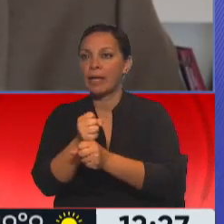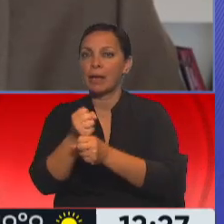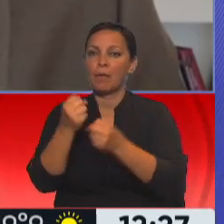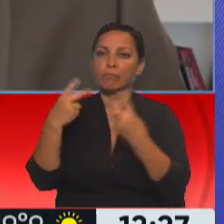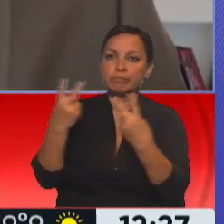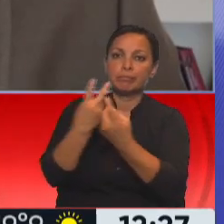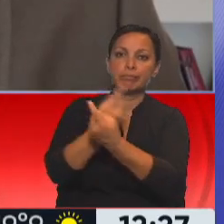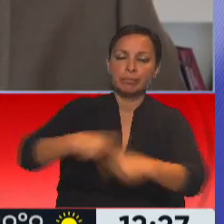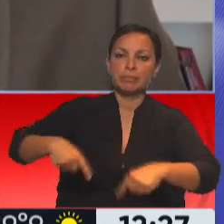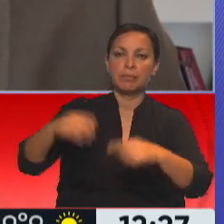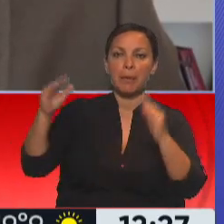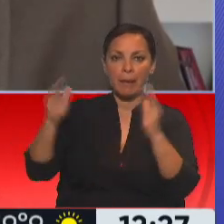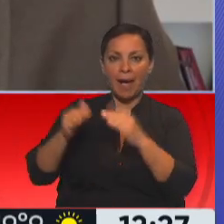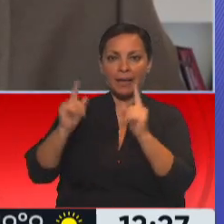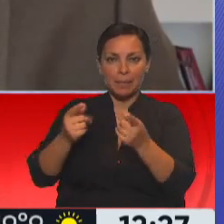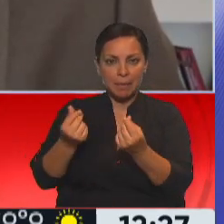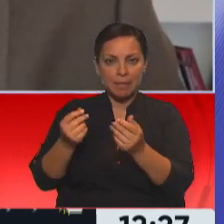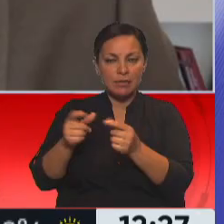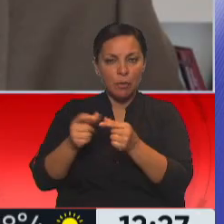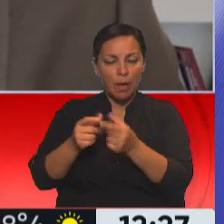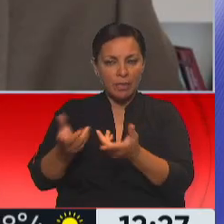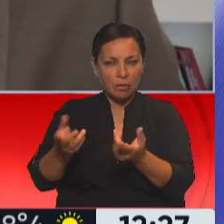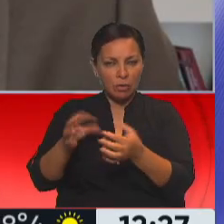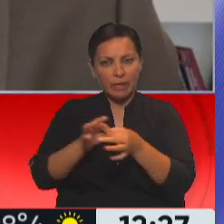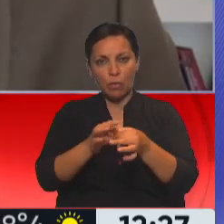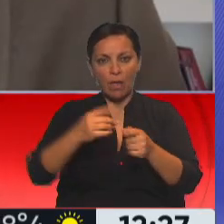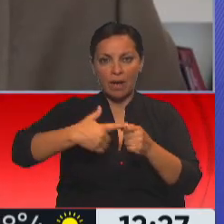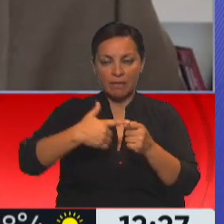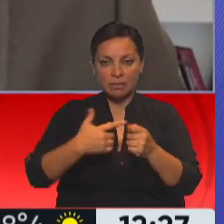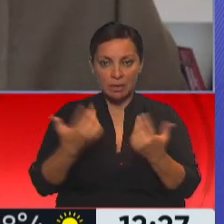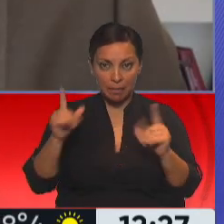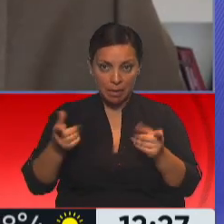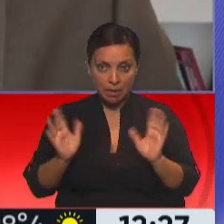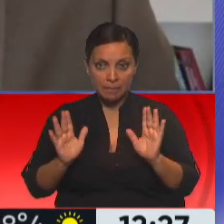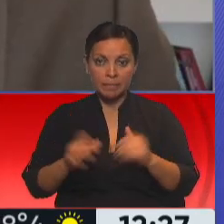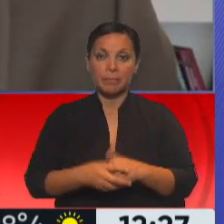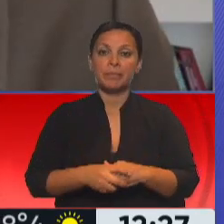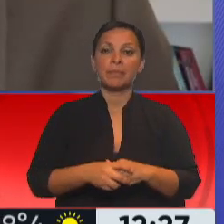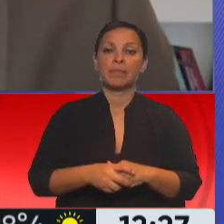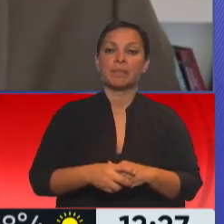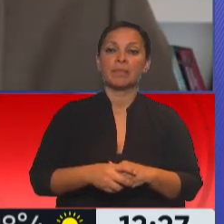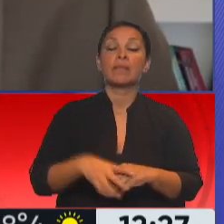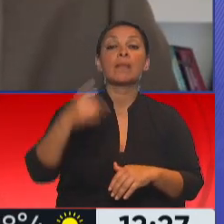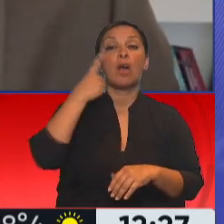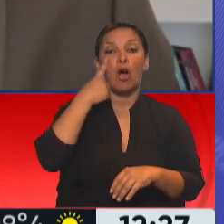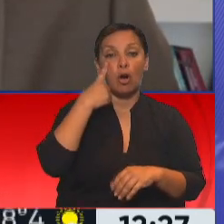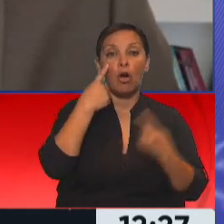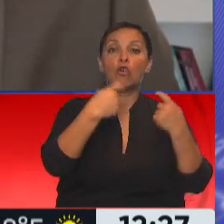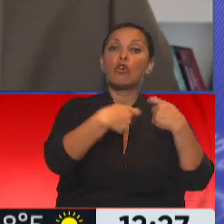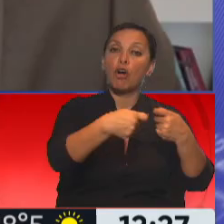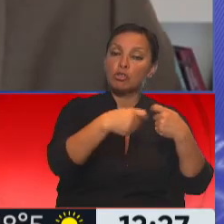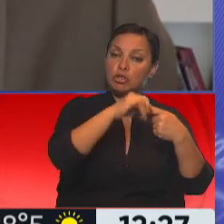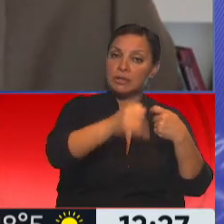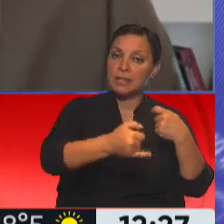donde el precio está ligado justamente al valor del litro de nafta? Bajan los costos no significa que bajen los precios, ¿no? Porque después hay que ver si